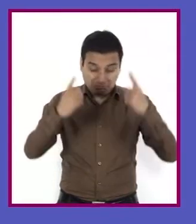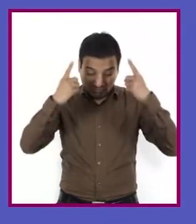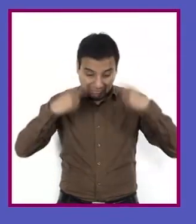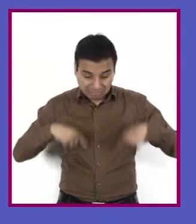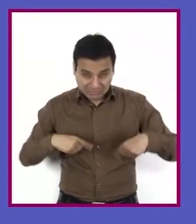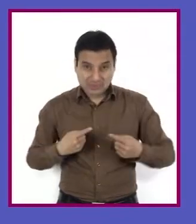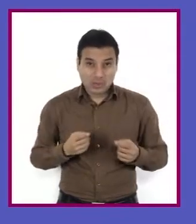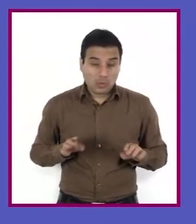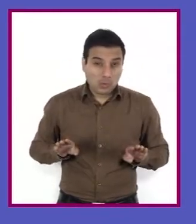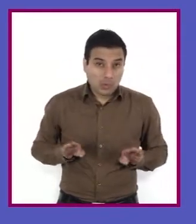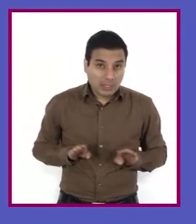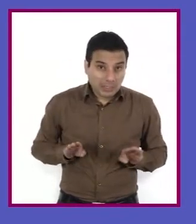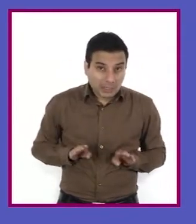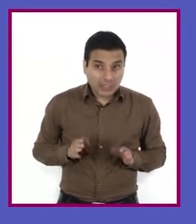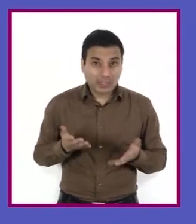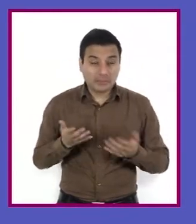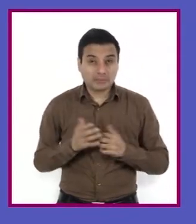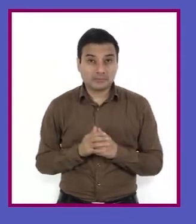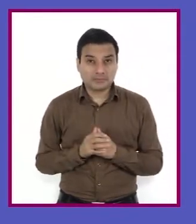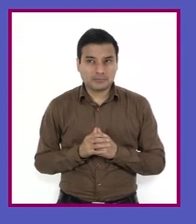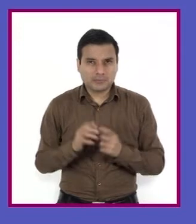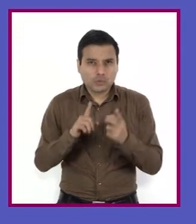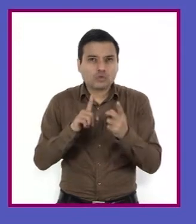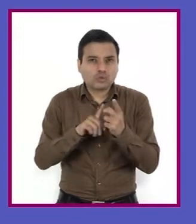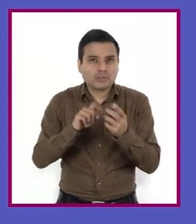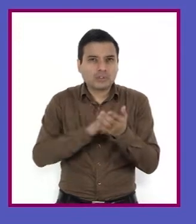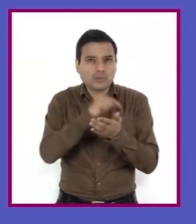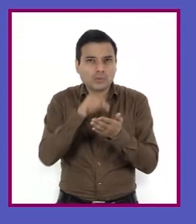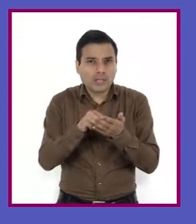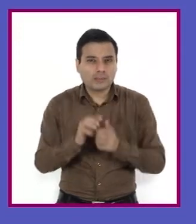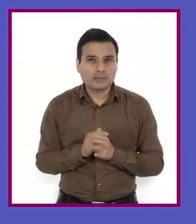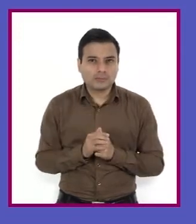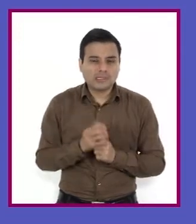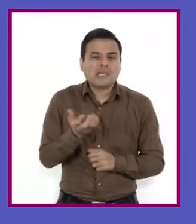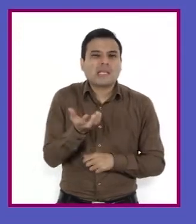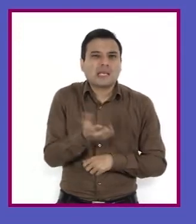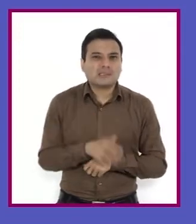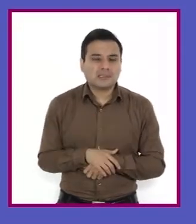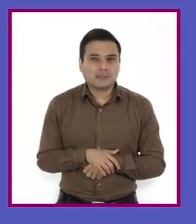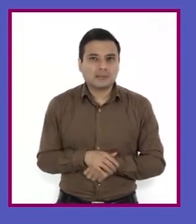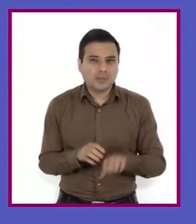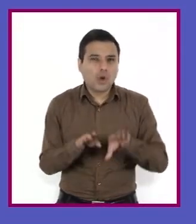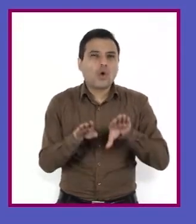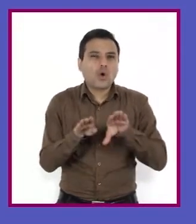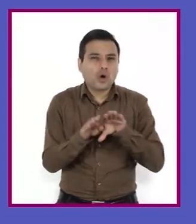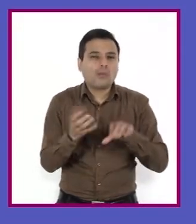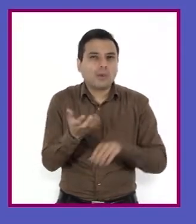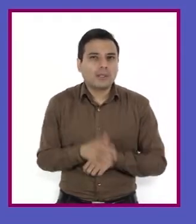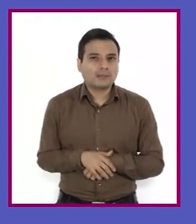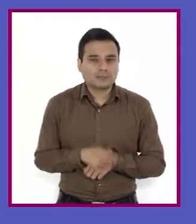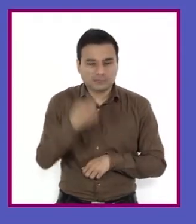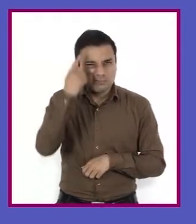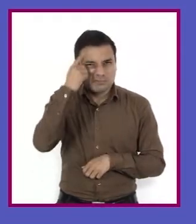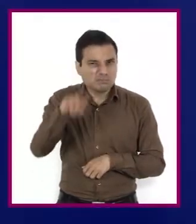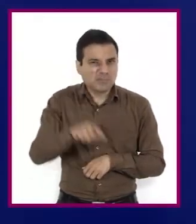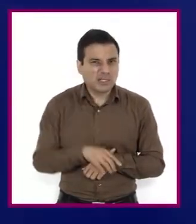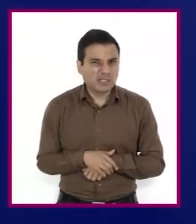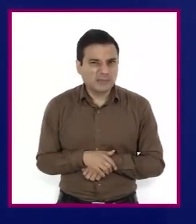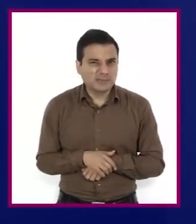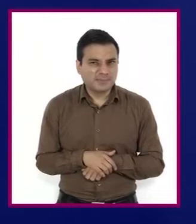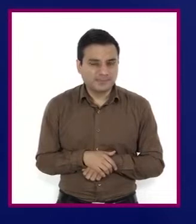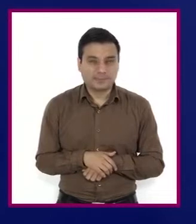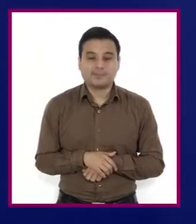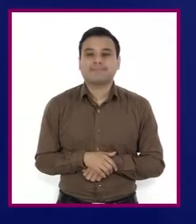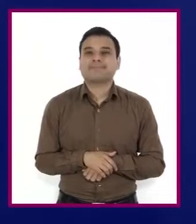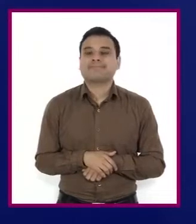física, cualidades, dónde se ubica, qué hace, cómo lo hace y para qué lo hace. Tiene